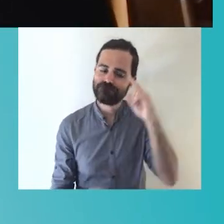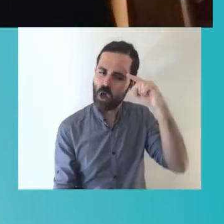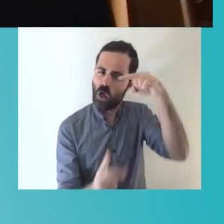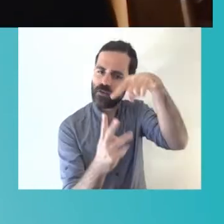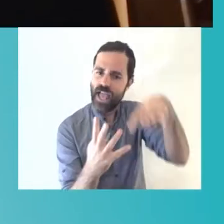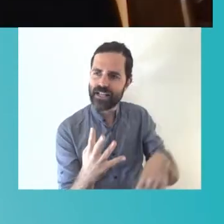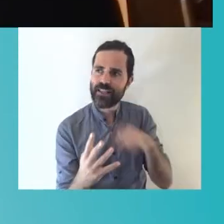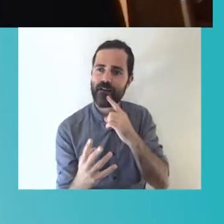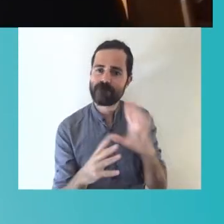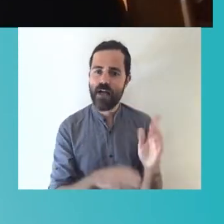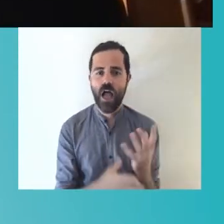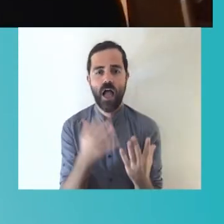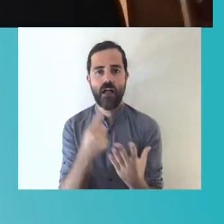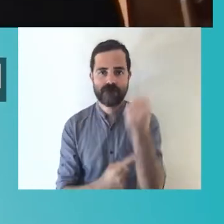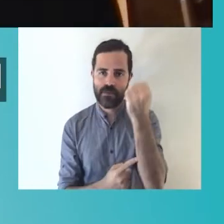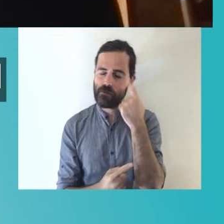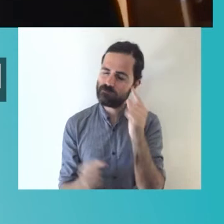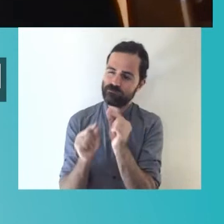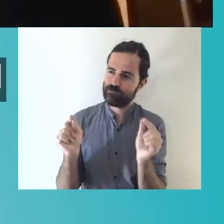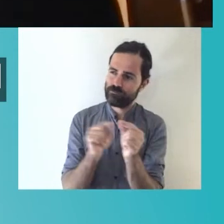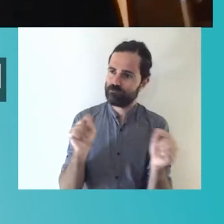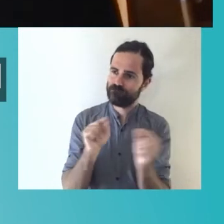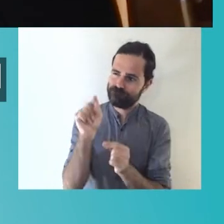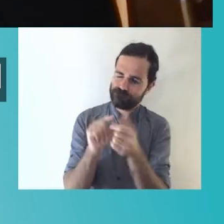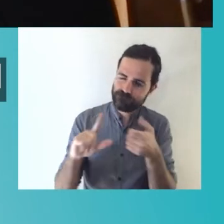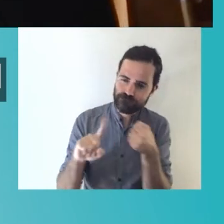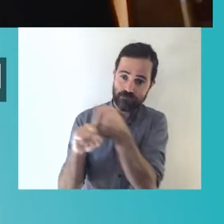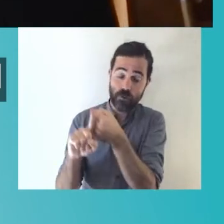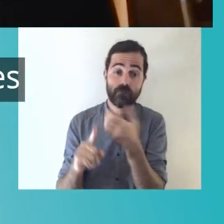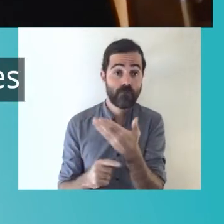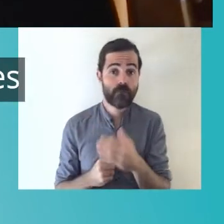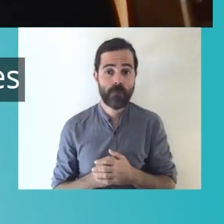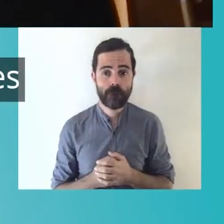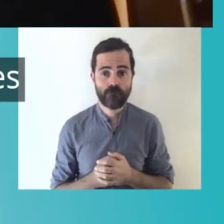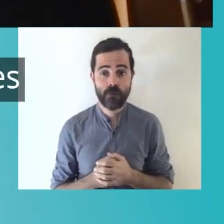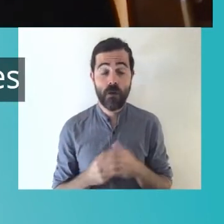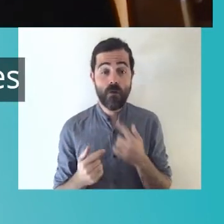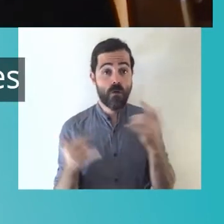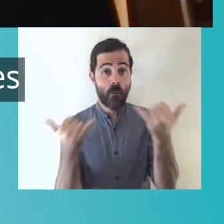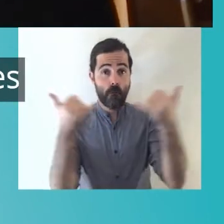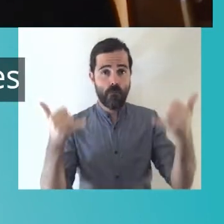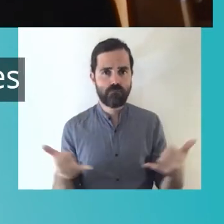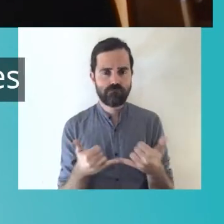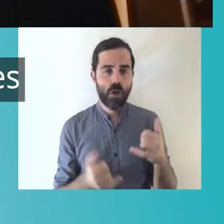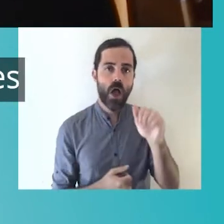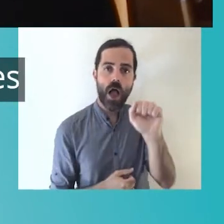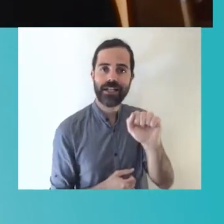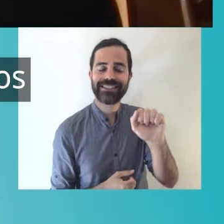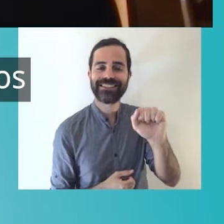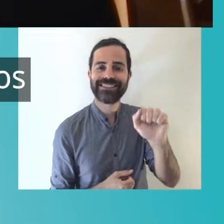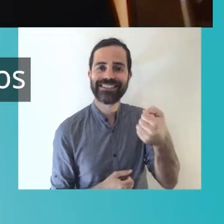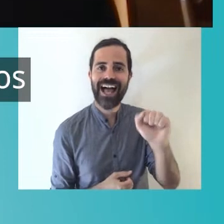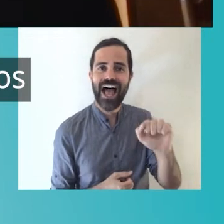medida. Finalmente, la segunda fuente de ingresos es a través de un modelo SaaS por el uso de la plataforma, monetizando